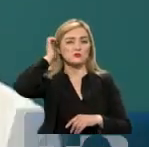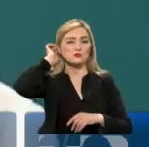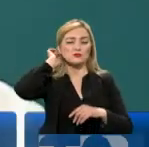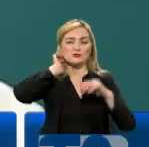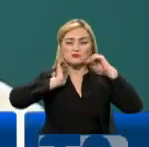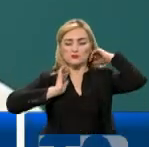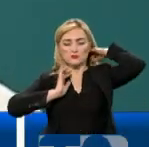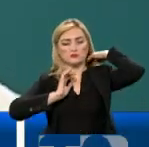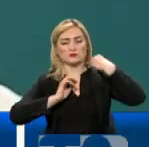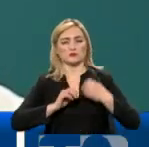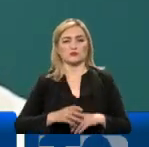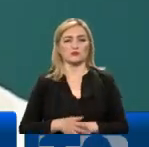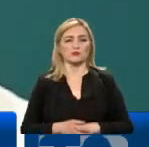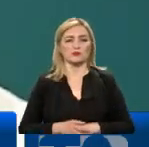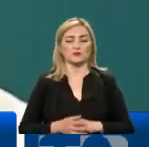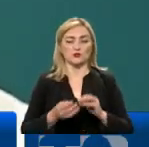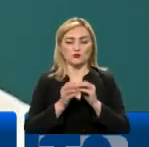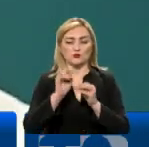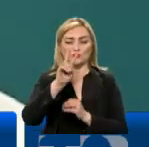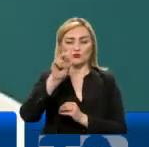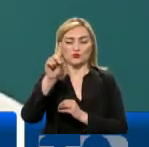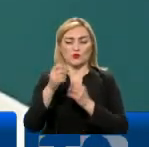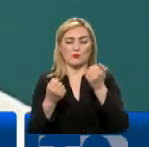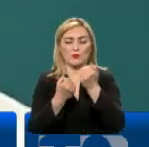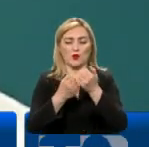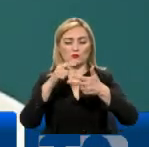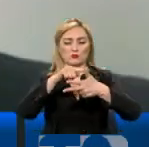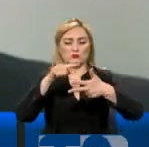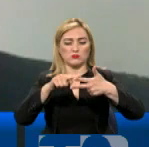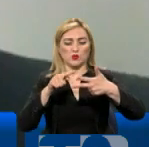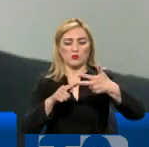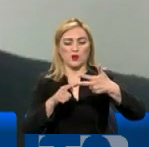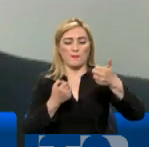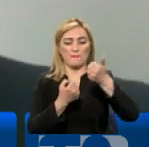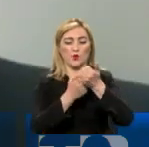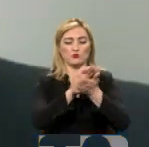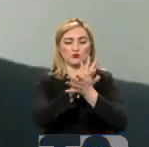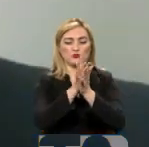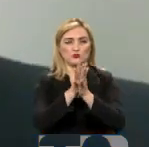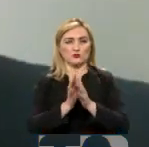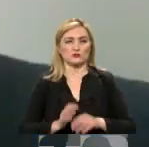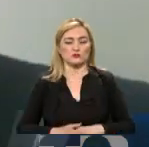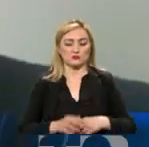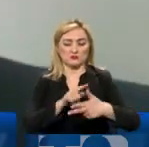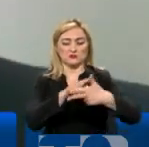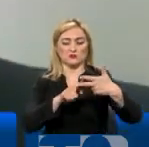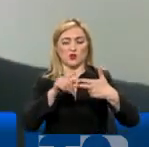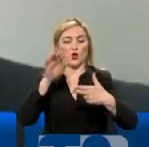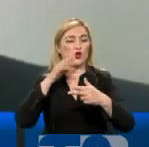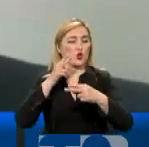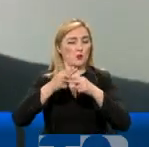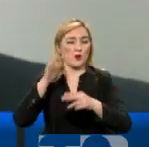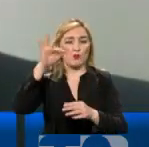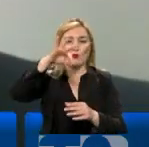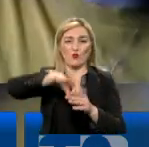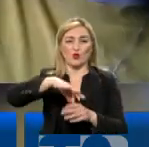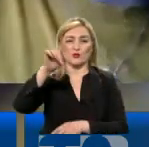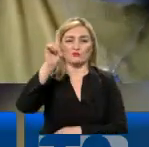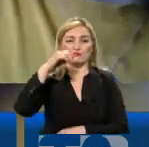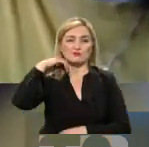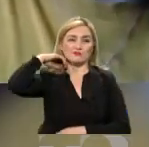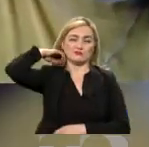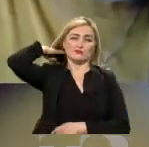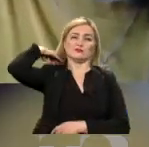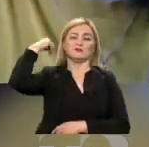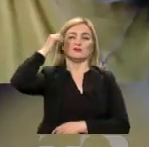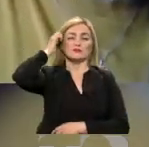El bloque de CREO no apoyará ninguno de los nombres de la terna. Nosotros no vamos a votar por los nombres que están en la terna que ha enviado el Ejecutivo. A